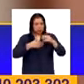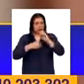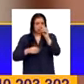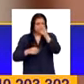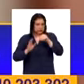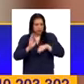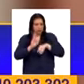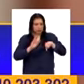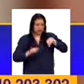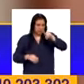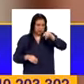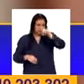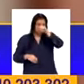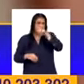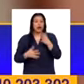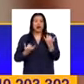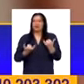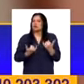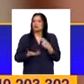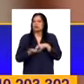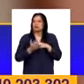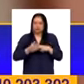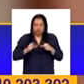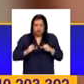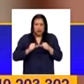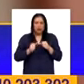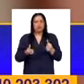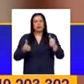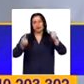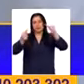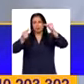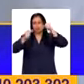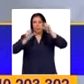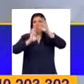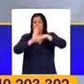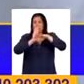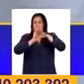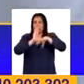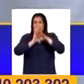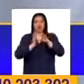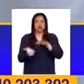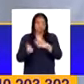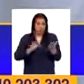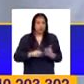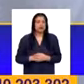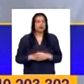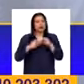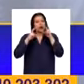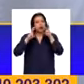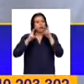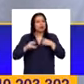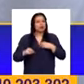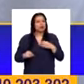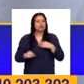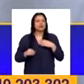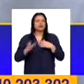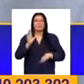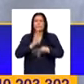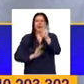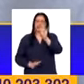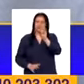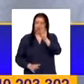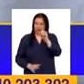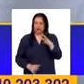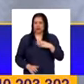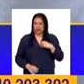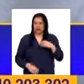derivado en que sigamos decayendo en el número de fallecidos. En los grupos etarios se observa que son los mayores de 70 los que